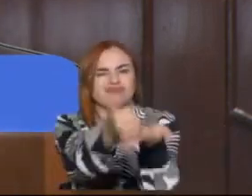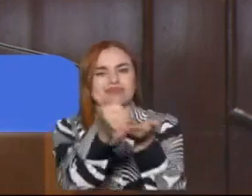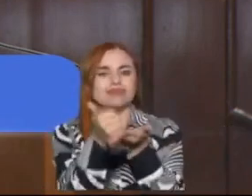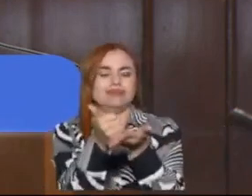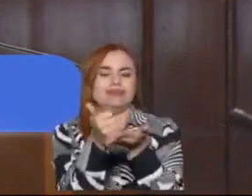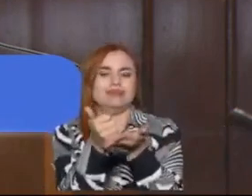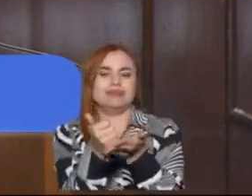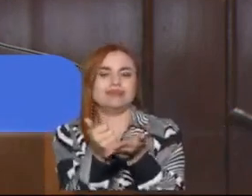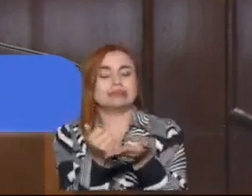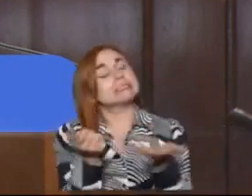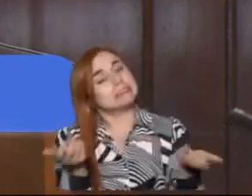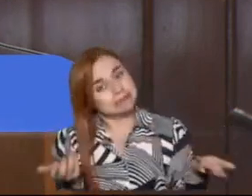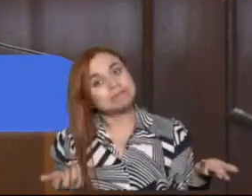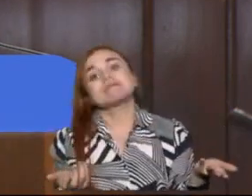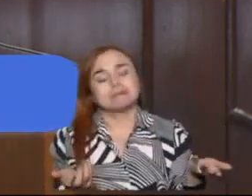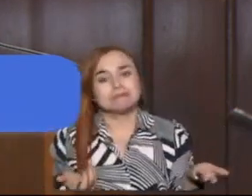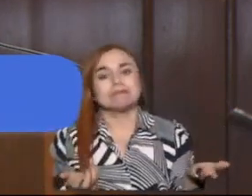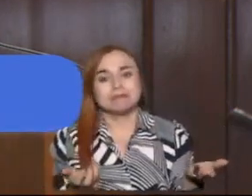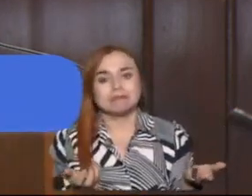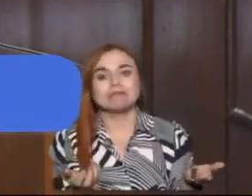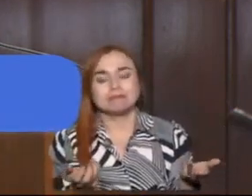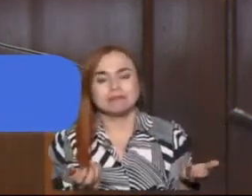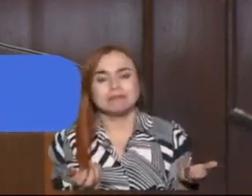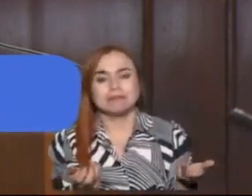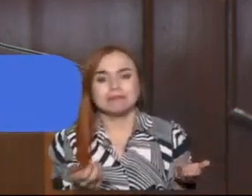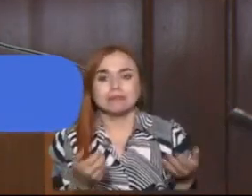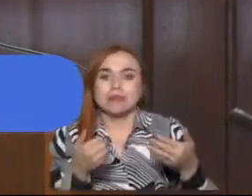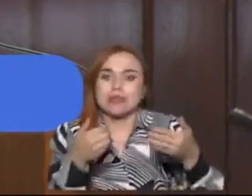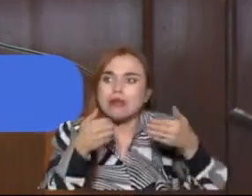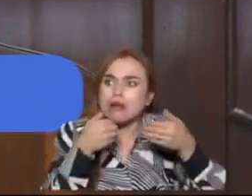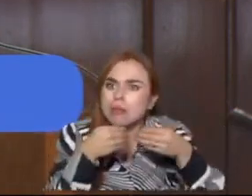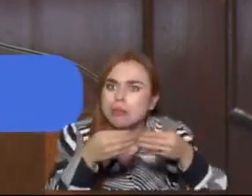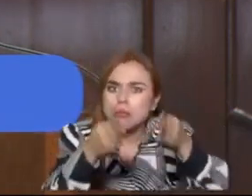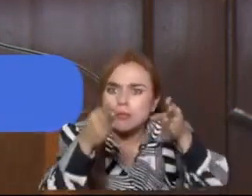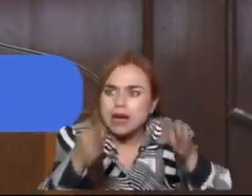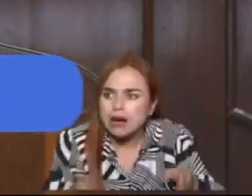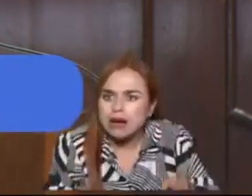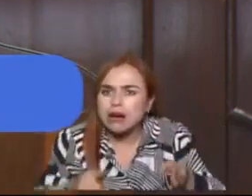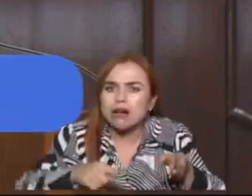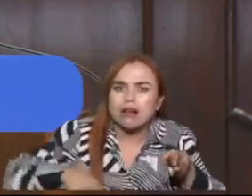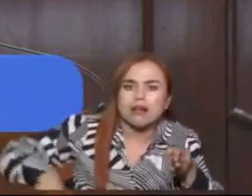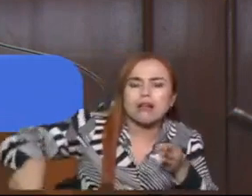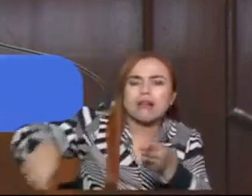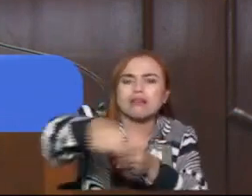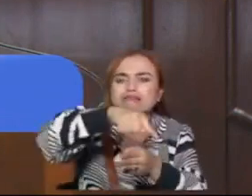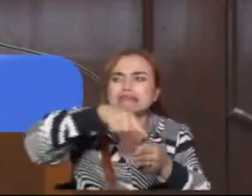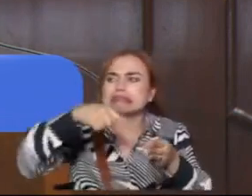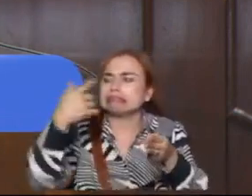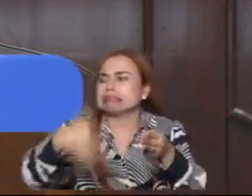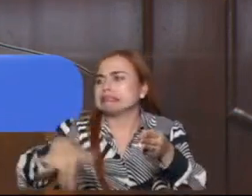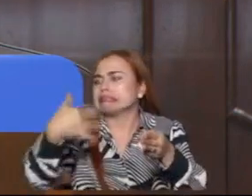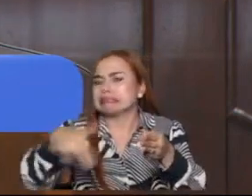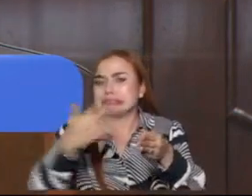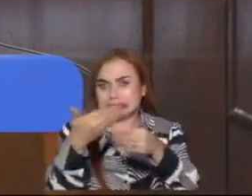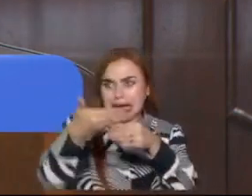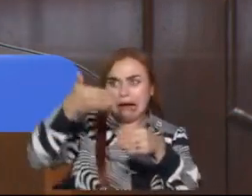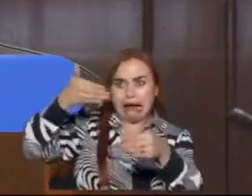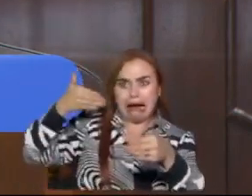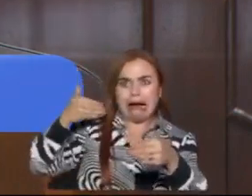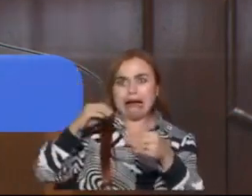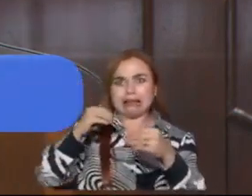¿Cuántos panameños más hubieran quedado atrás en estos años tan